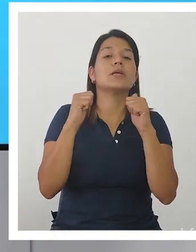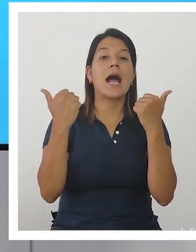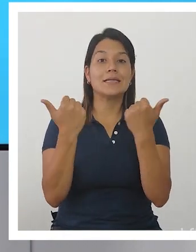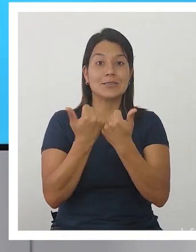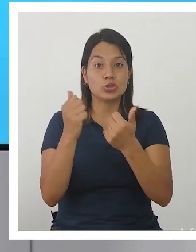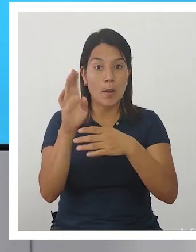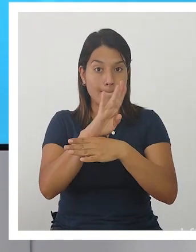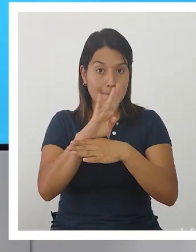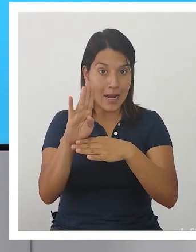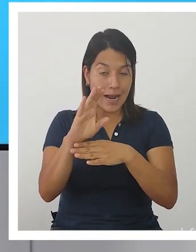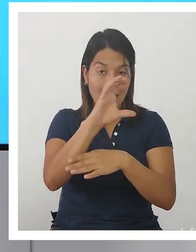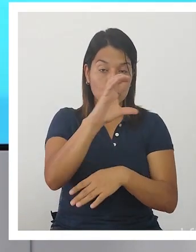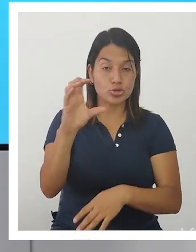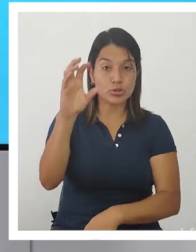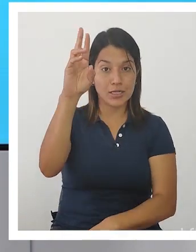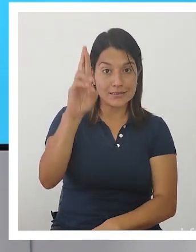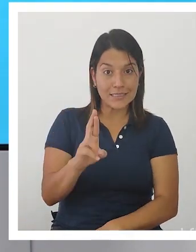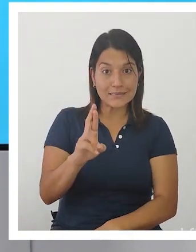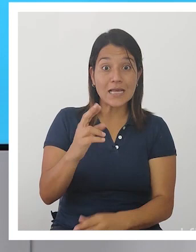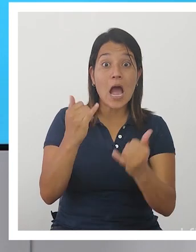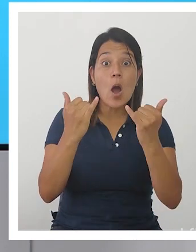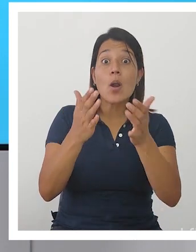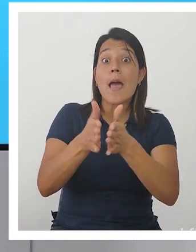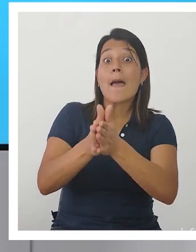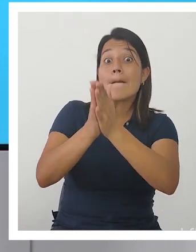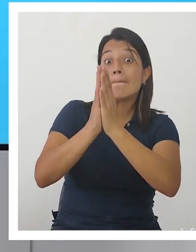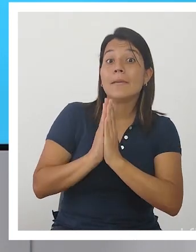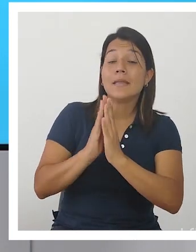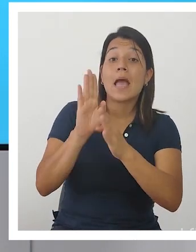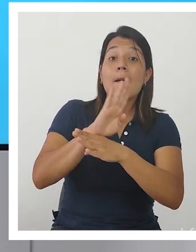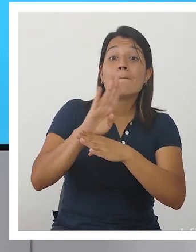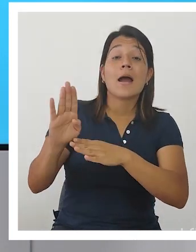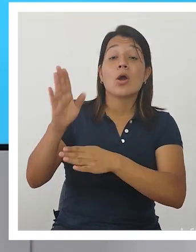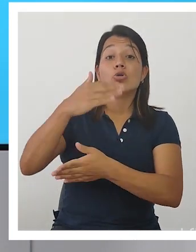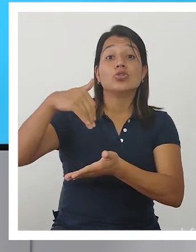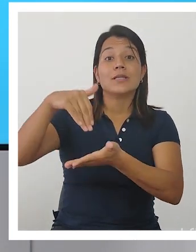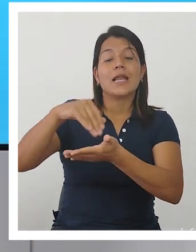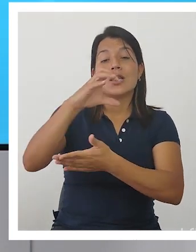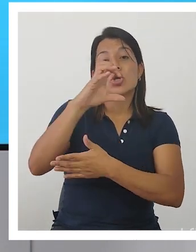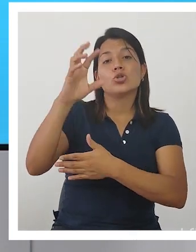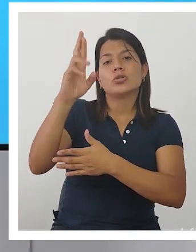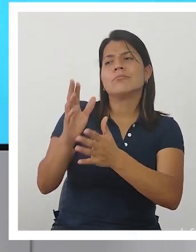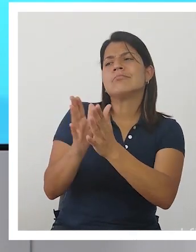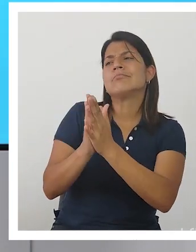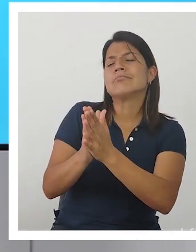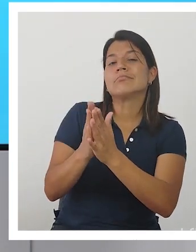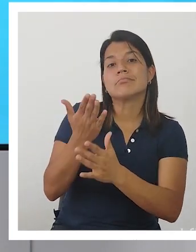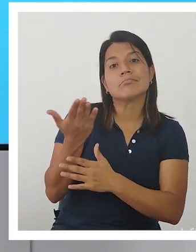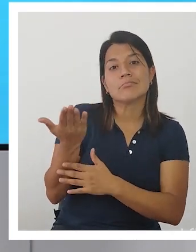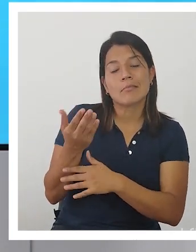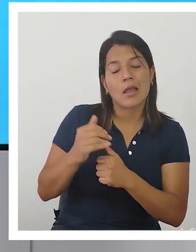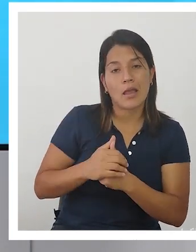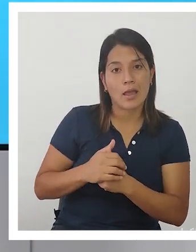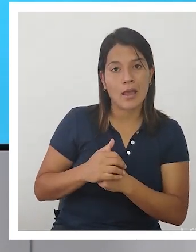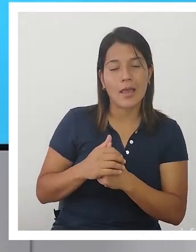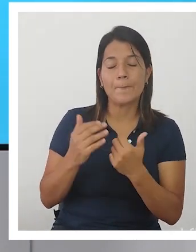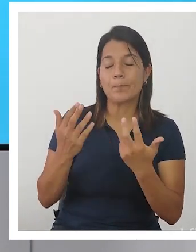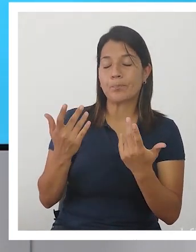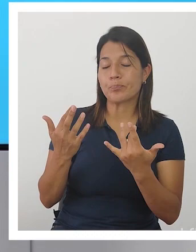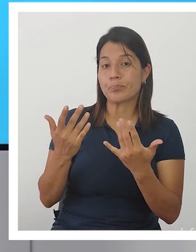Bancaria Costarricense está solicitando al Banco Central de Costa Rica, está solicitando